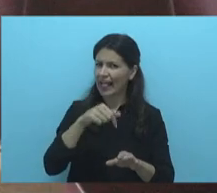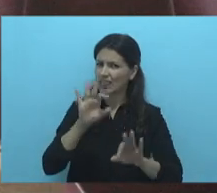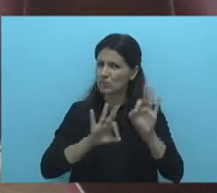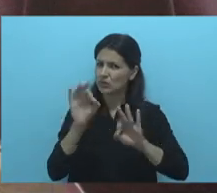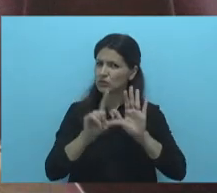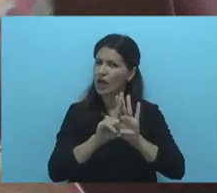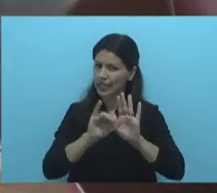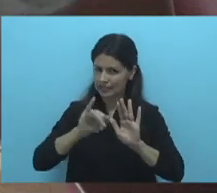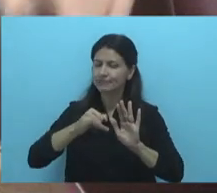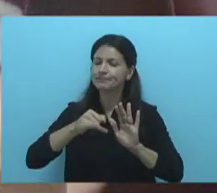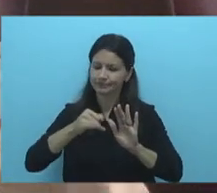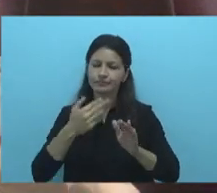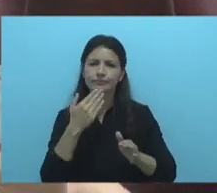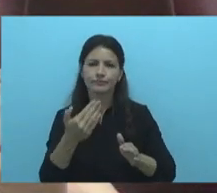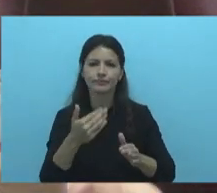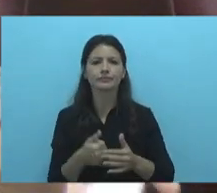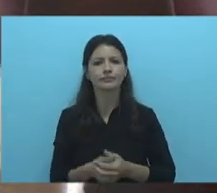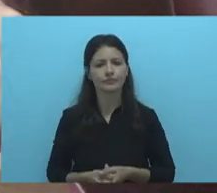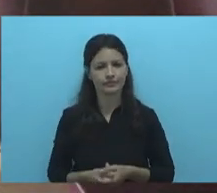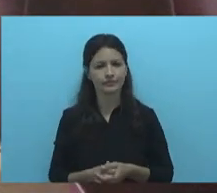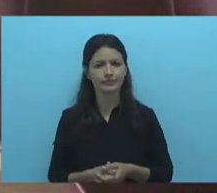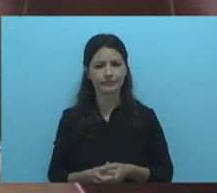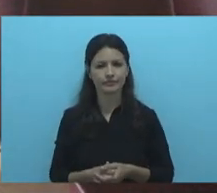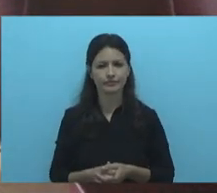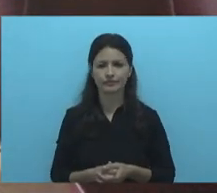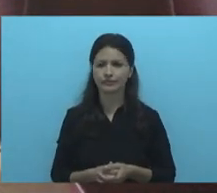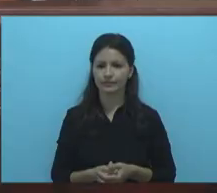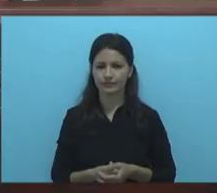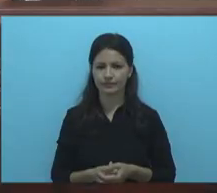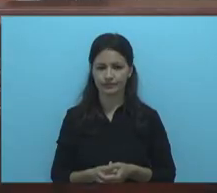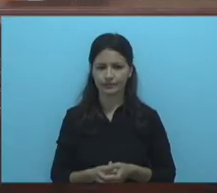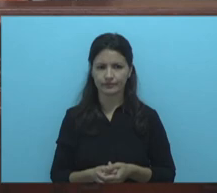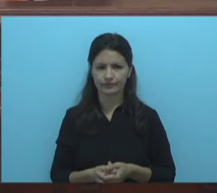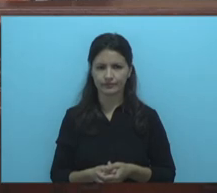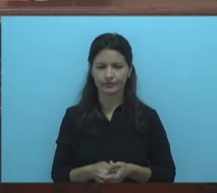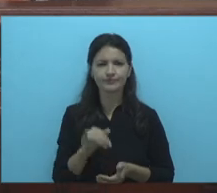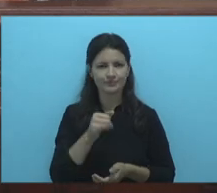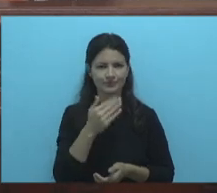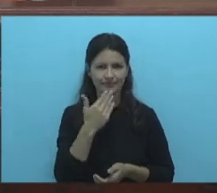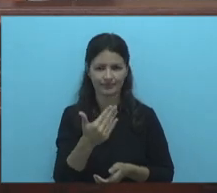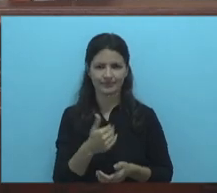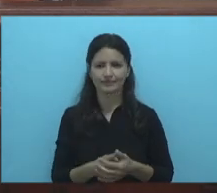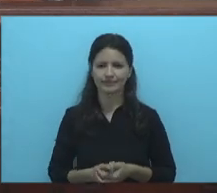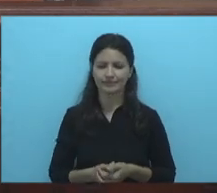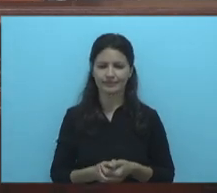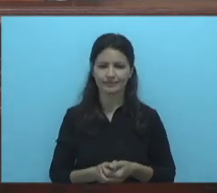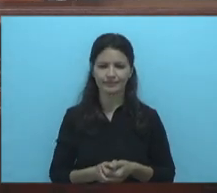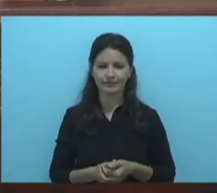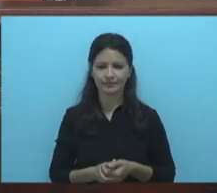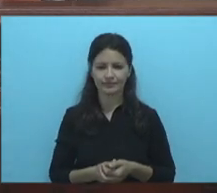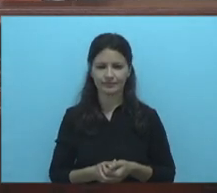48.182. Sí, gracias. No lo tengo anotado. Sí, sí, me dicen que sí, gracias. Sí, sí, ya lo votamos. Sí, sí.